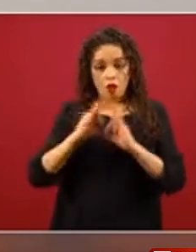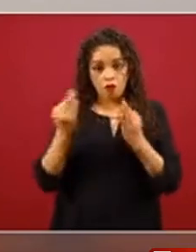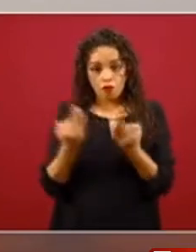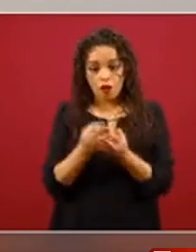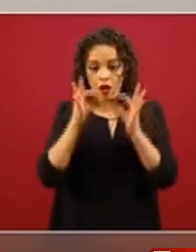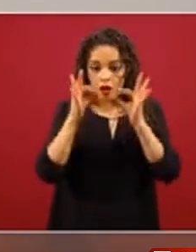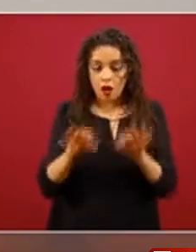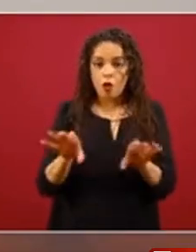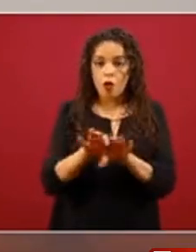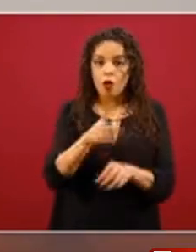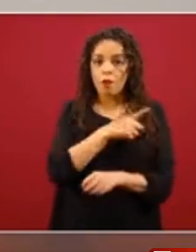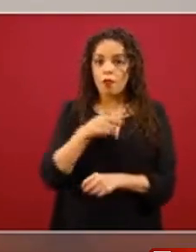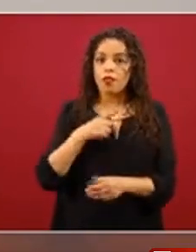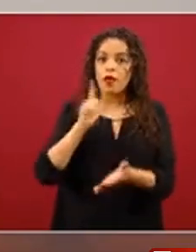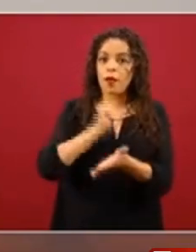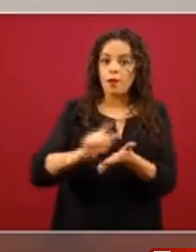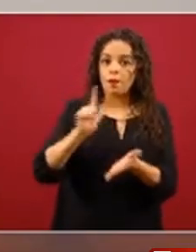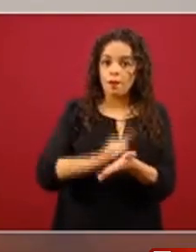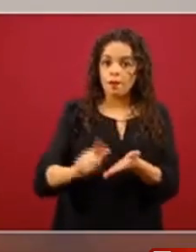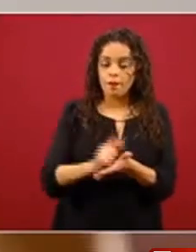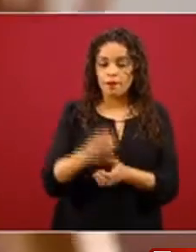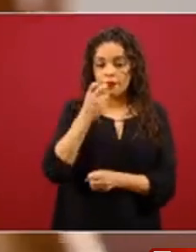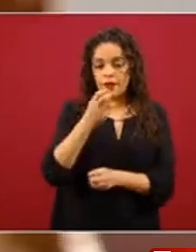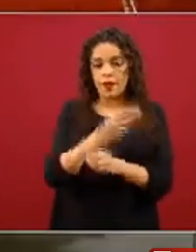estos equipos de protección personal.